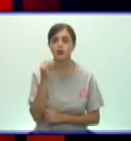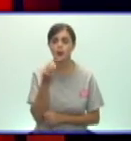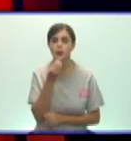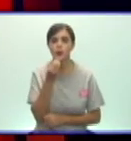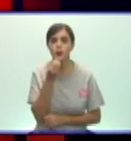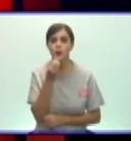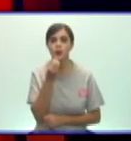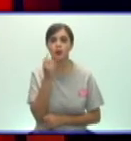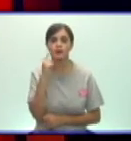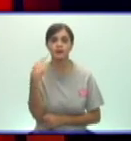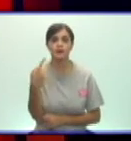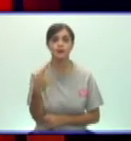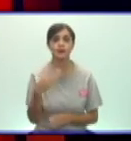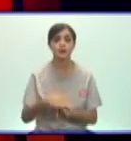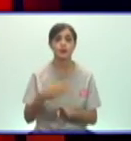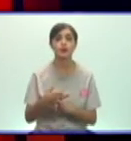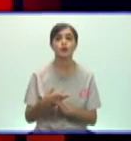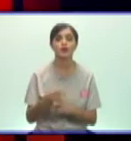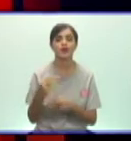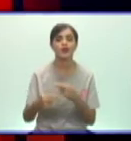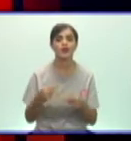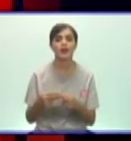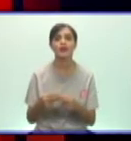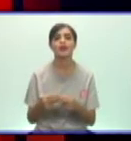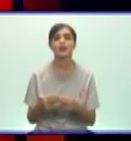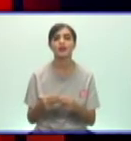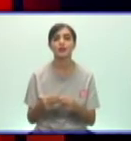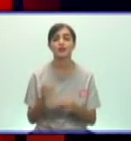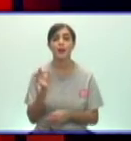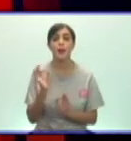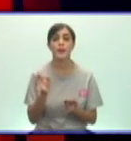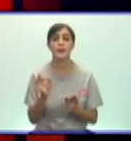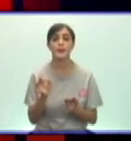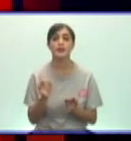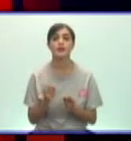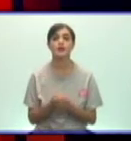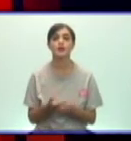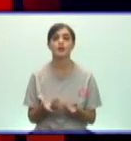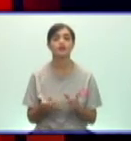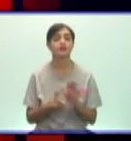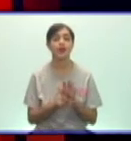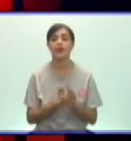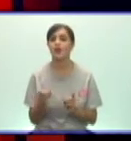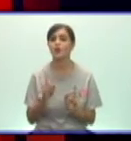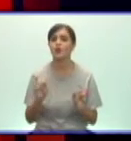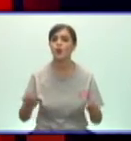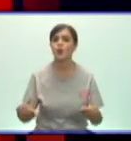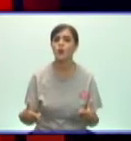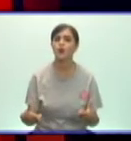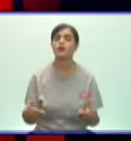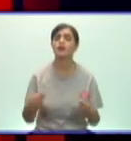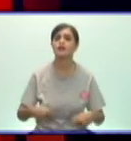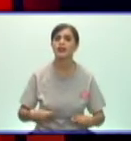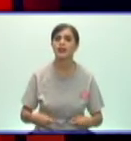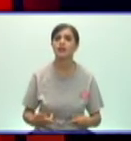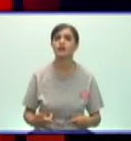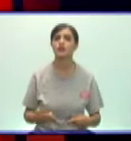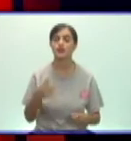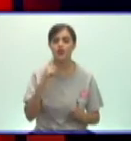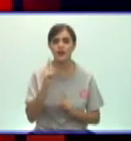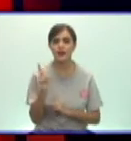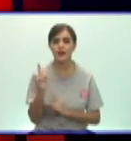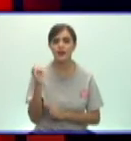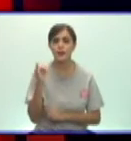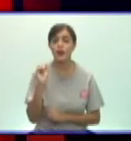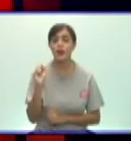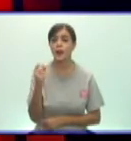un poco ver lo que ustedes han hecho, sobre todo en ese sentido de la violación de los derechos humanos y lo que se demuestra en esas imágenes? Por tanto, este